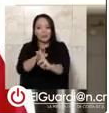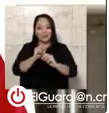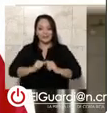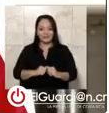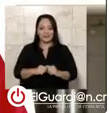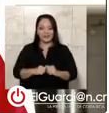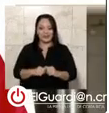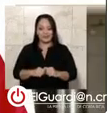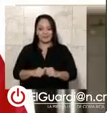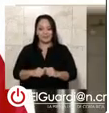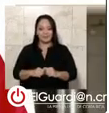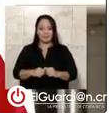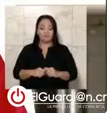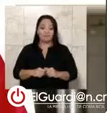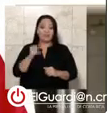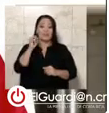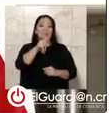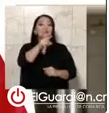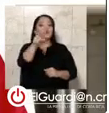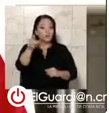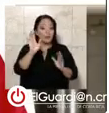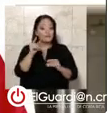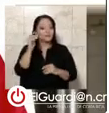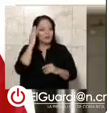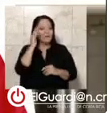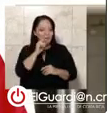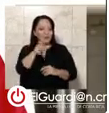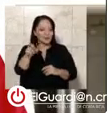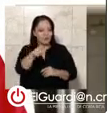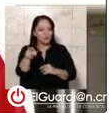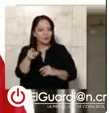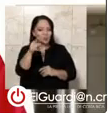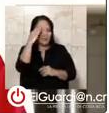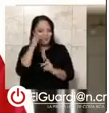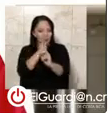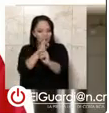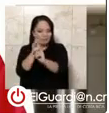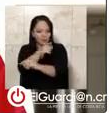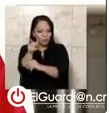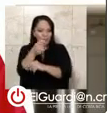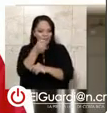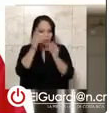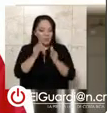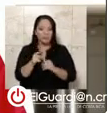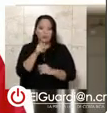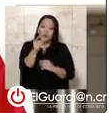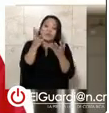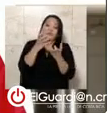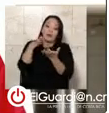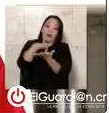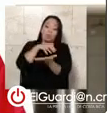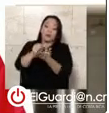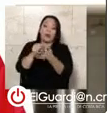ustedes quieren minar, y ustedes saben a quién me refiero, a quién le estoy hablando, si ustedes quieren minar la credibilidad del